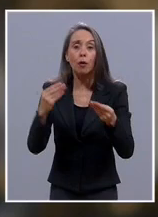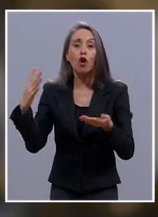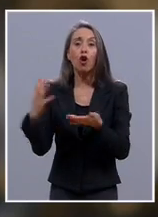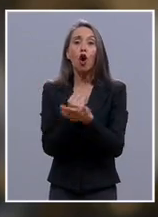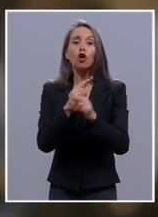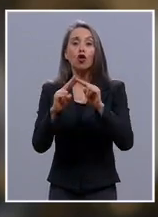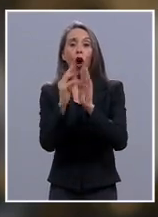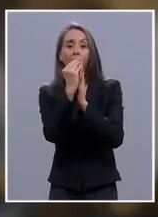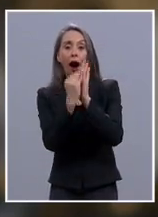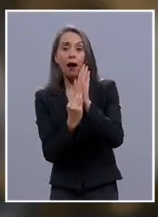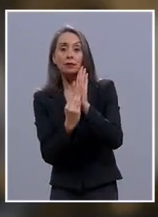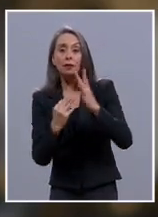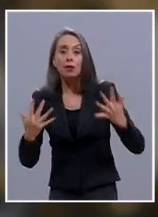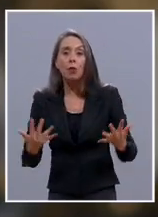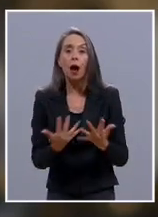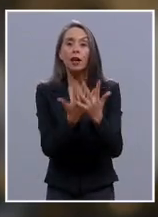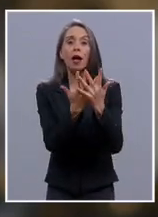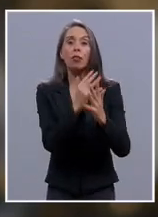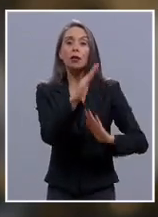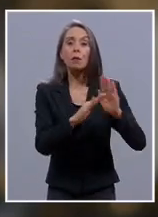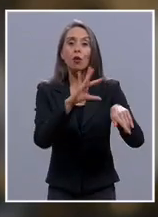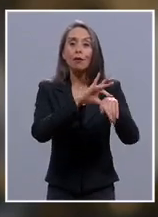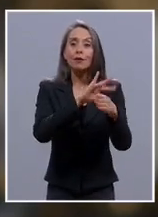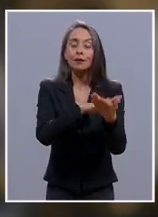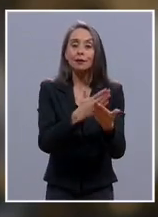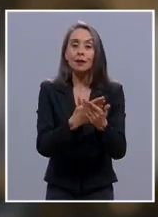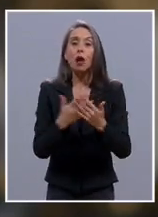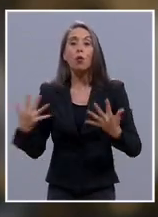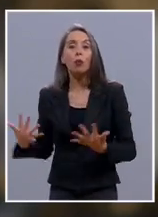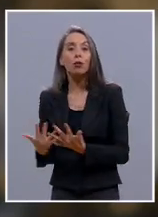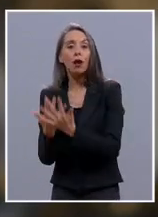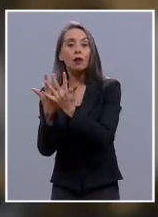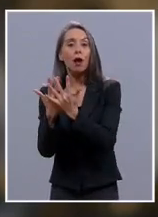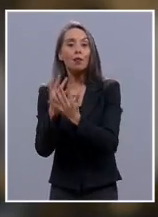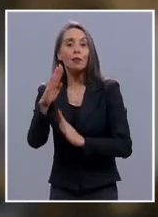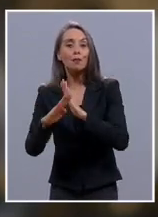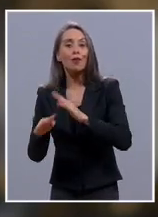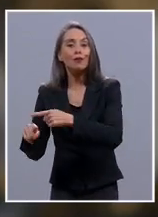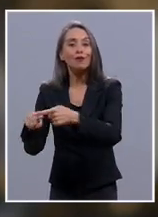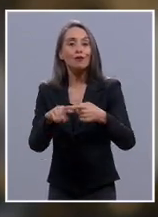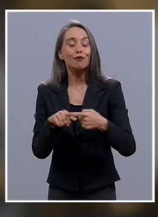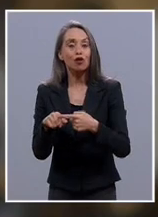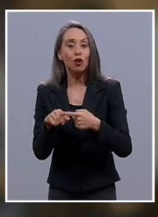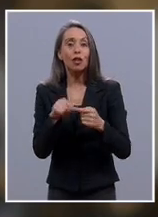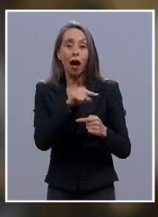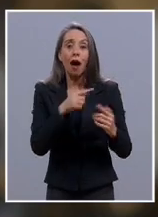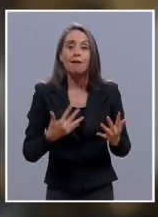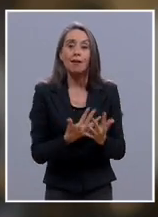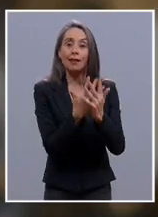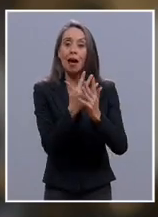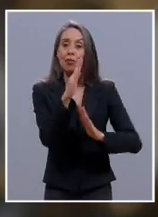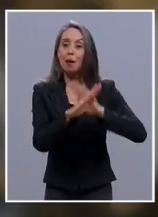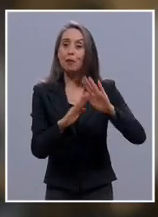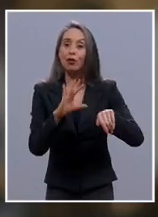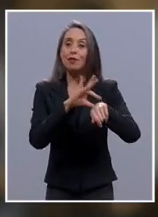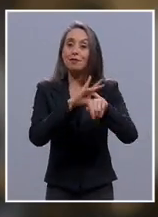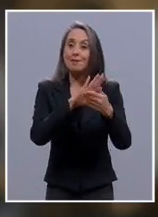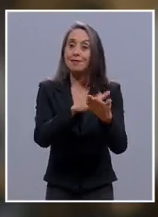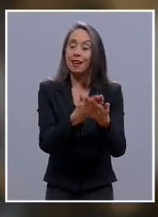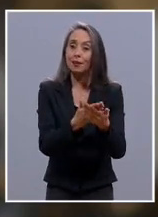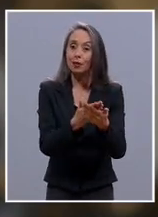construir una red de protección sanitaria y una red de protección social la red de protección sanitaria